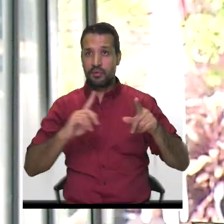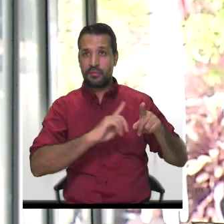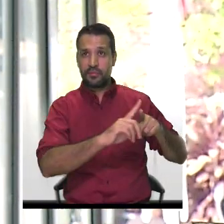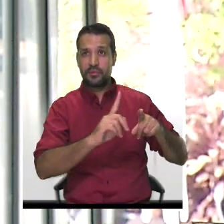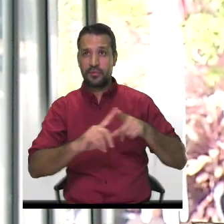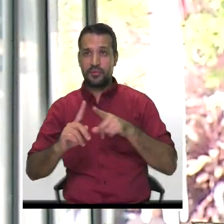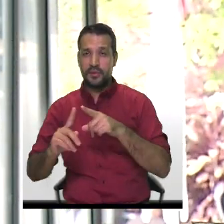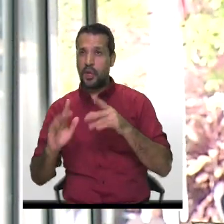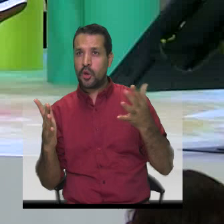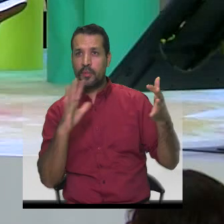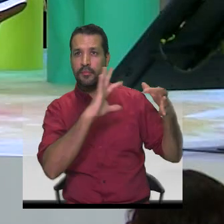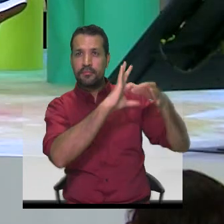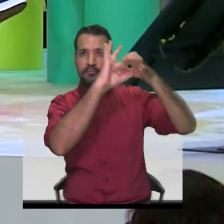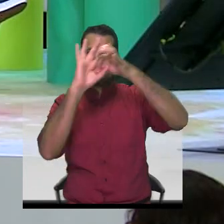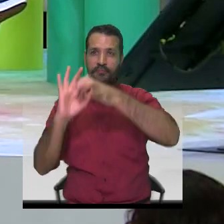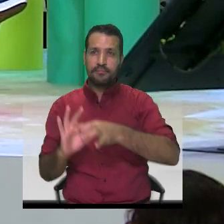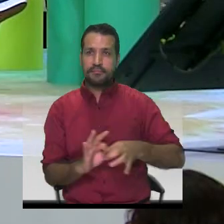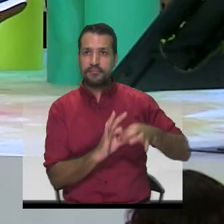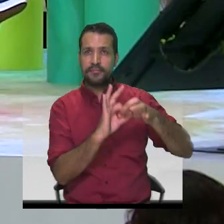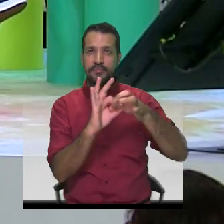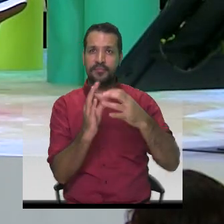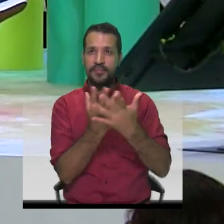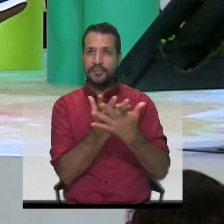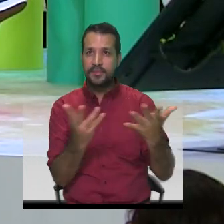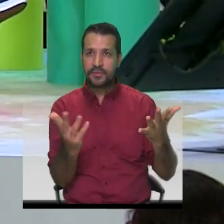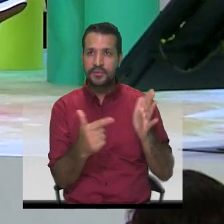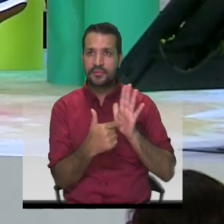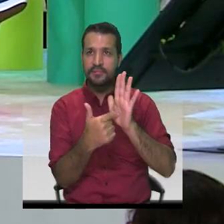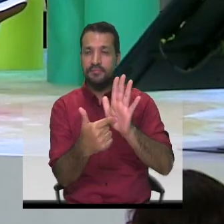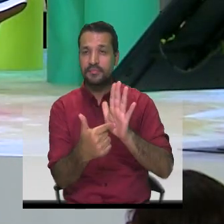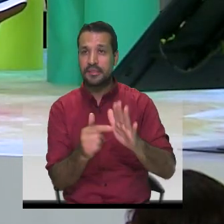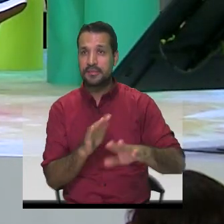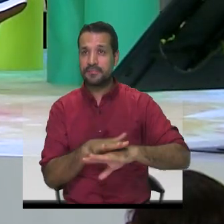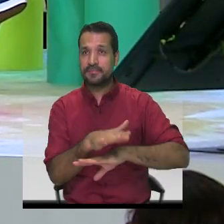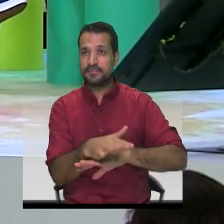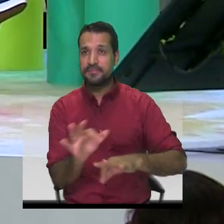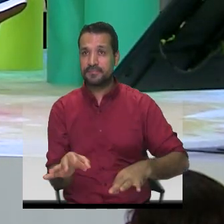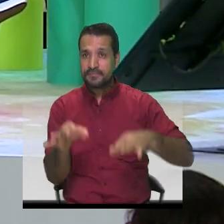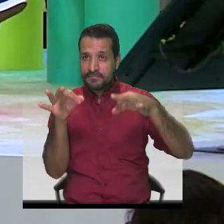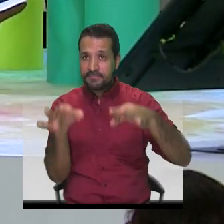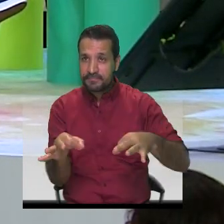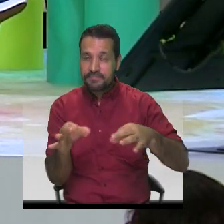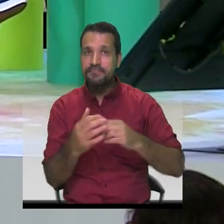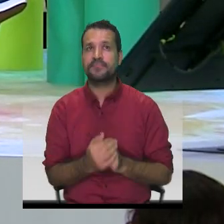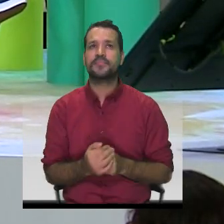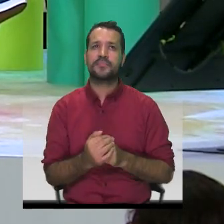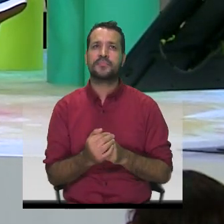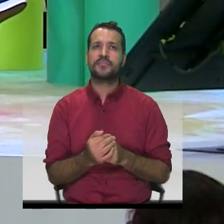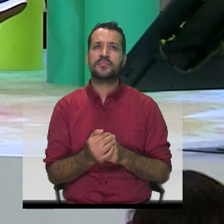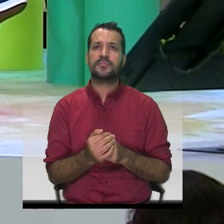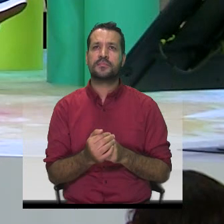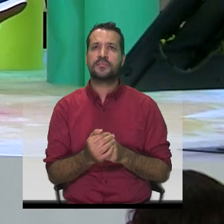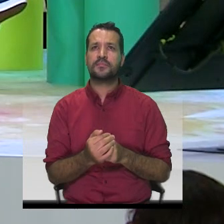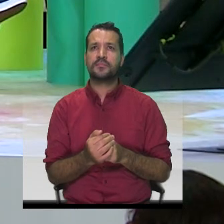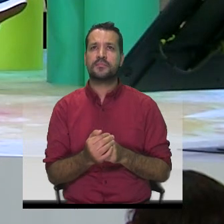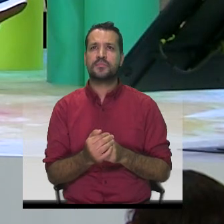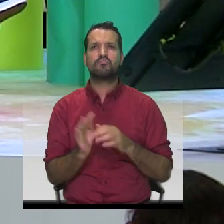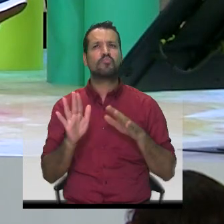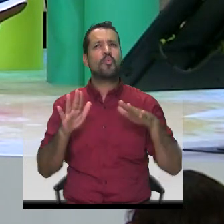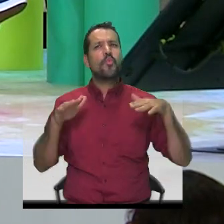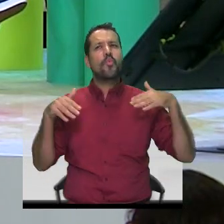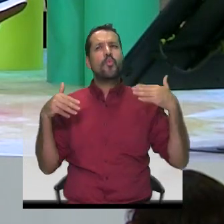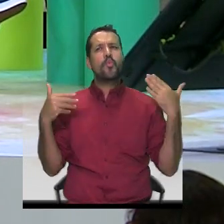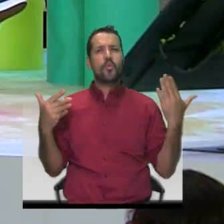ligado alrededor, implicado para que eso suceda. Entonces, yo creo que ¿cómo hacemos?, que es